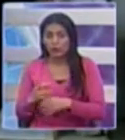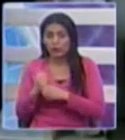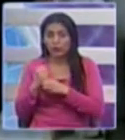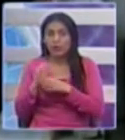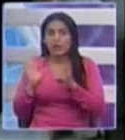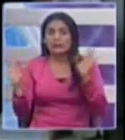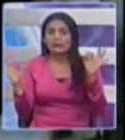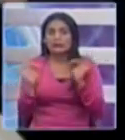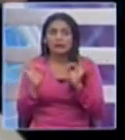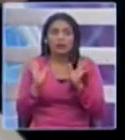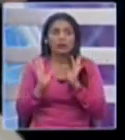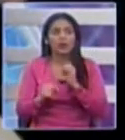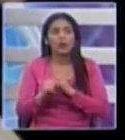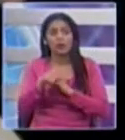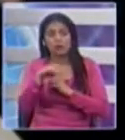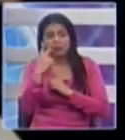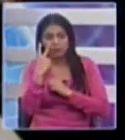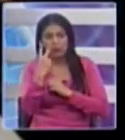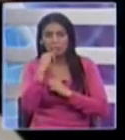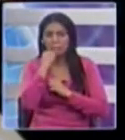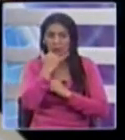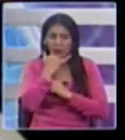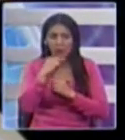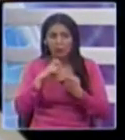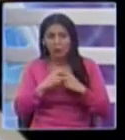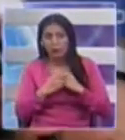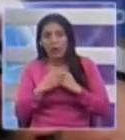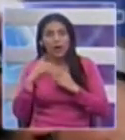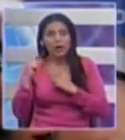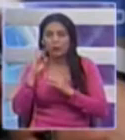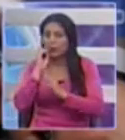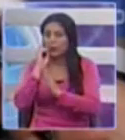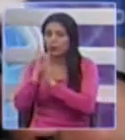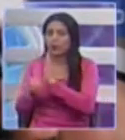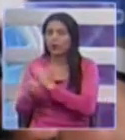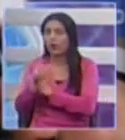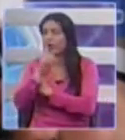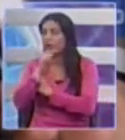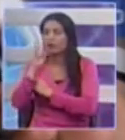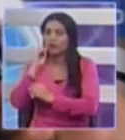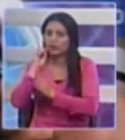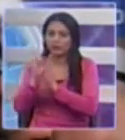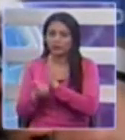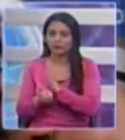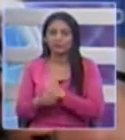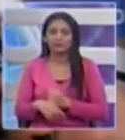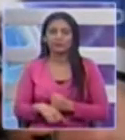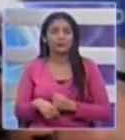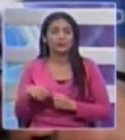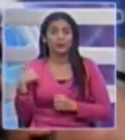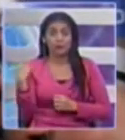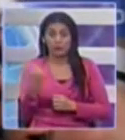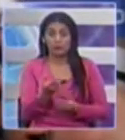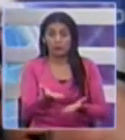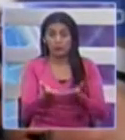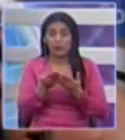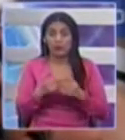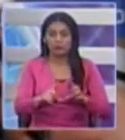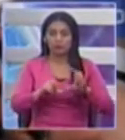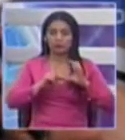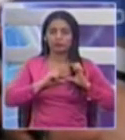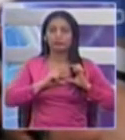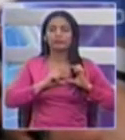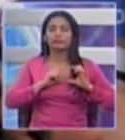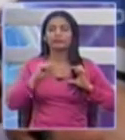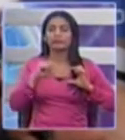denunciar cualquier problema o anomalía que identifiquen nosotros vamos a aportar unas credenciales y estas credenciales nos